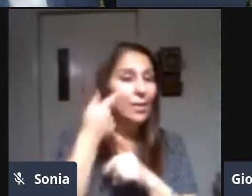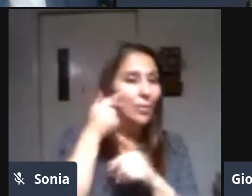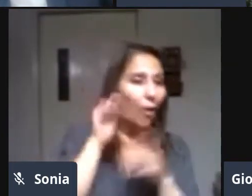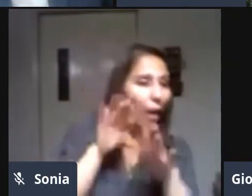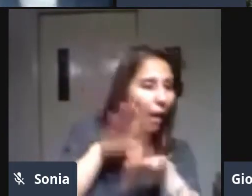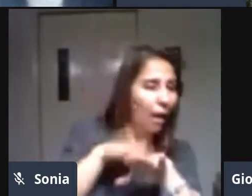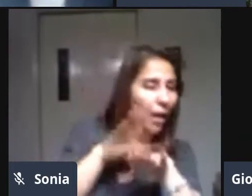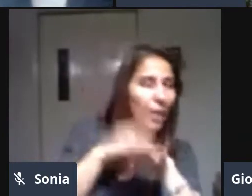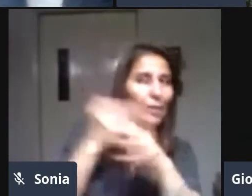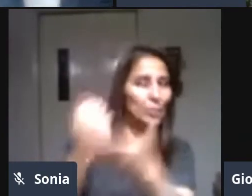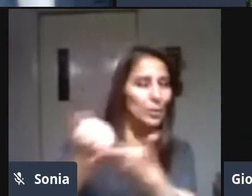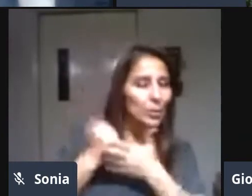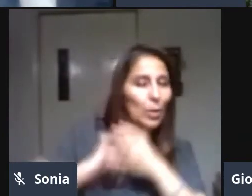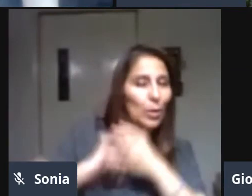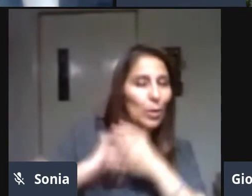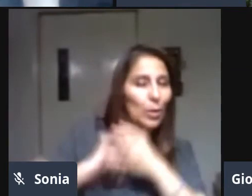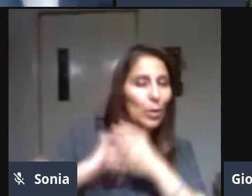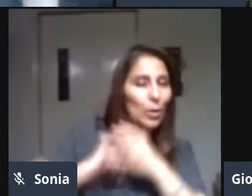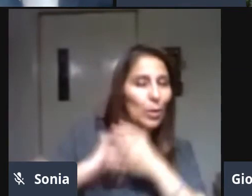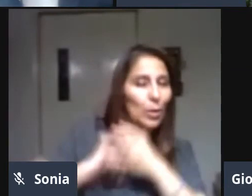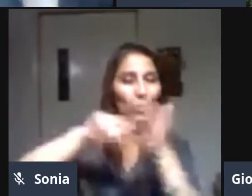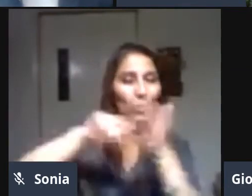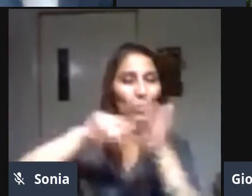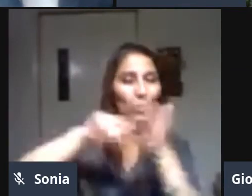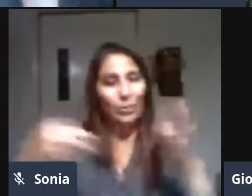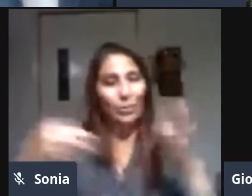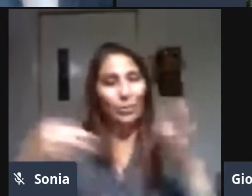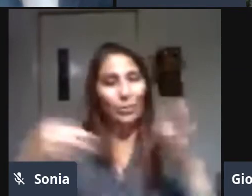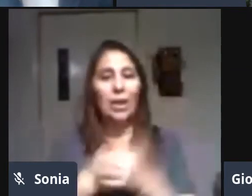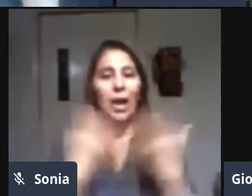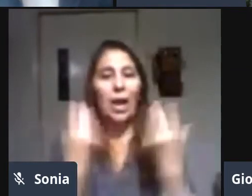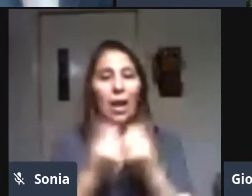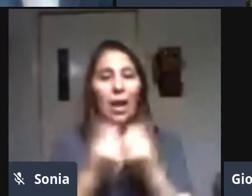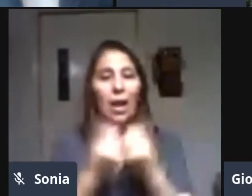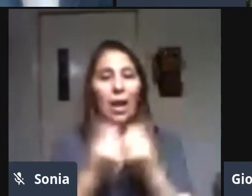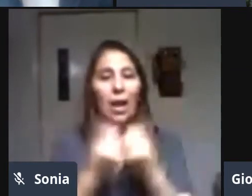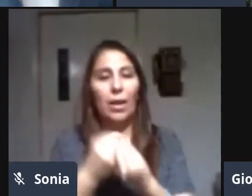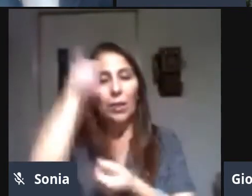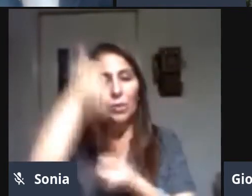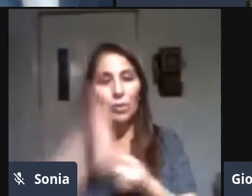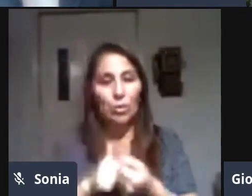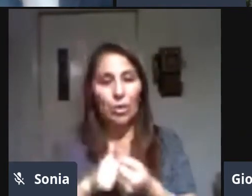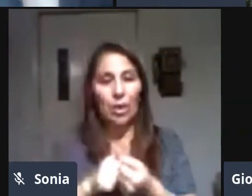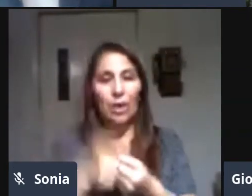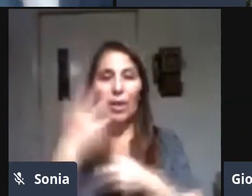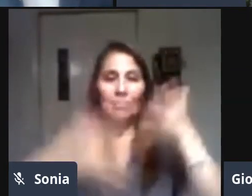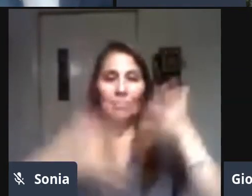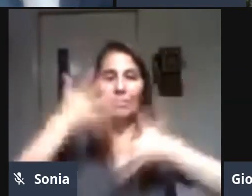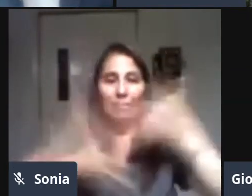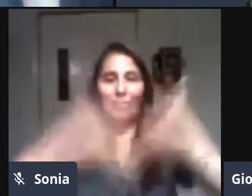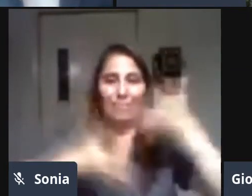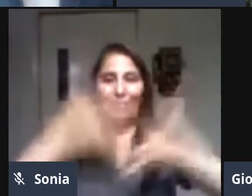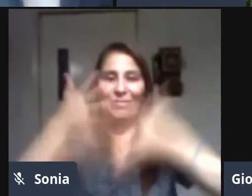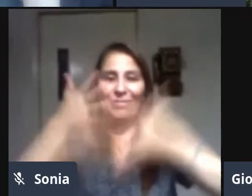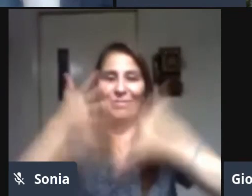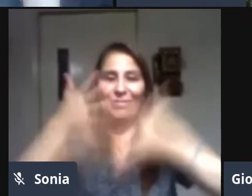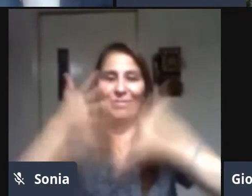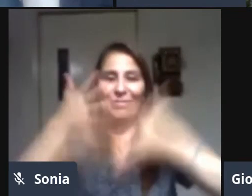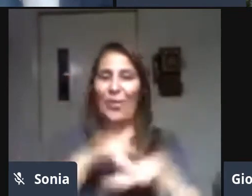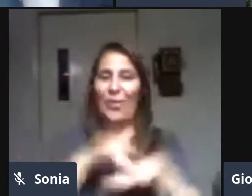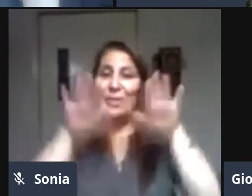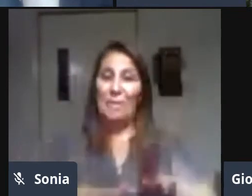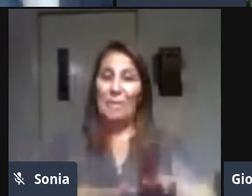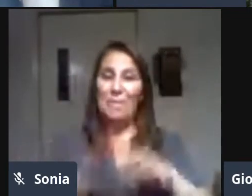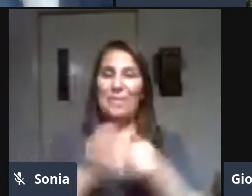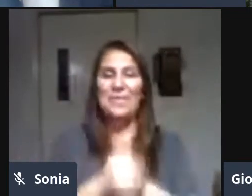con la parte técnica a la compañera sonia que también no ha parado ya y